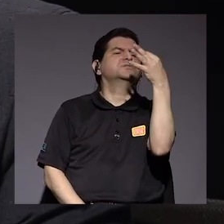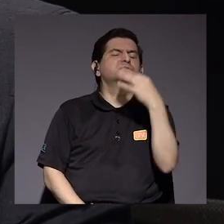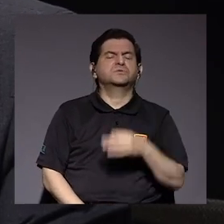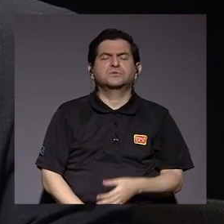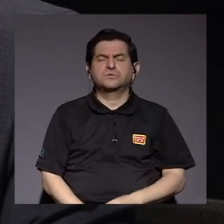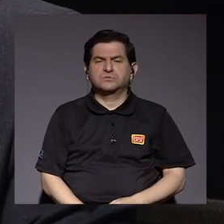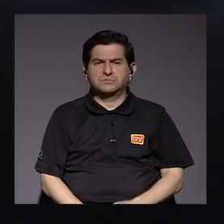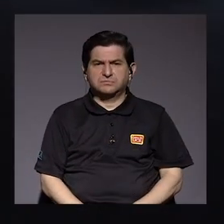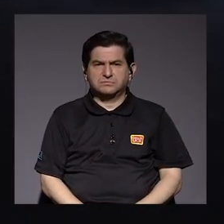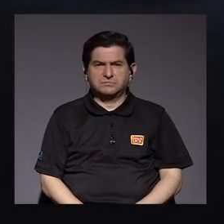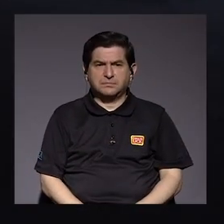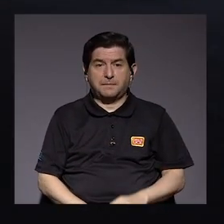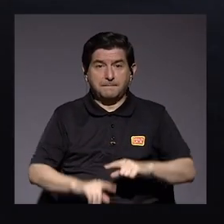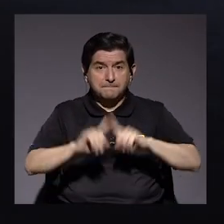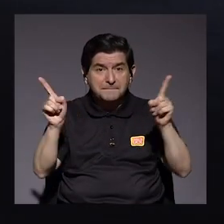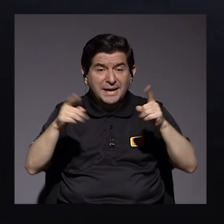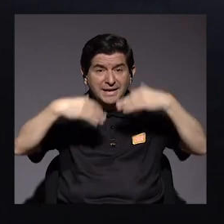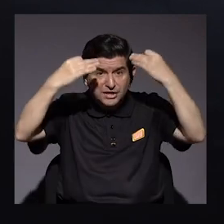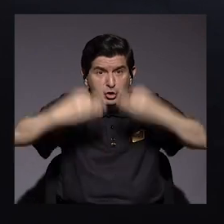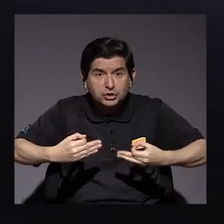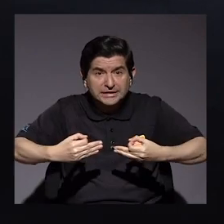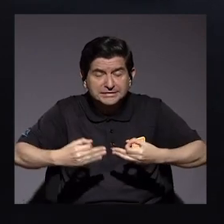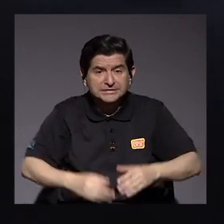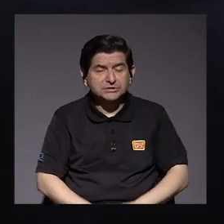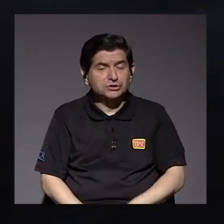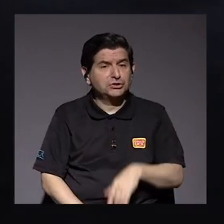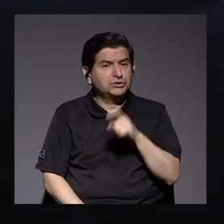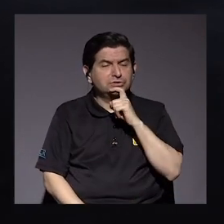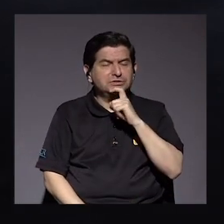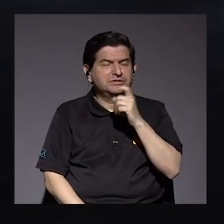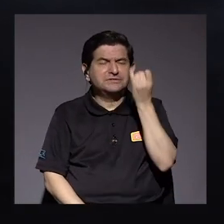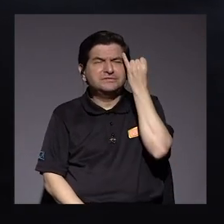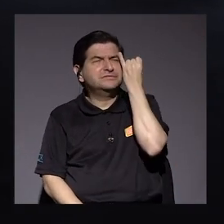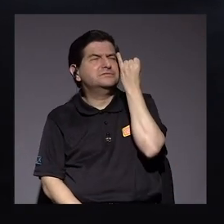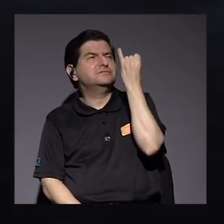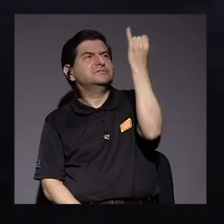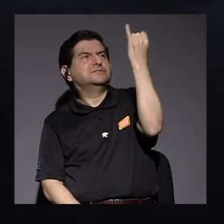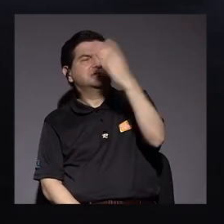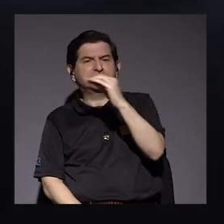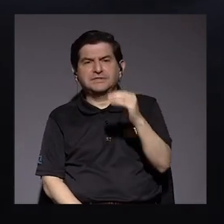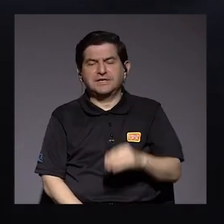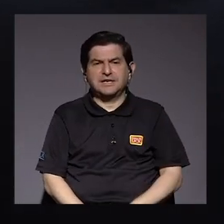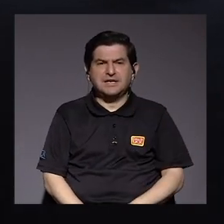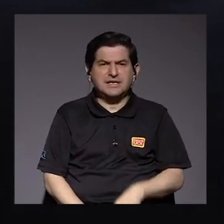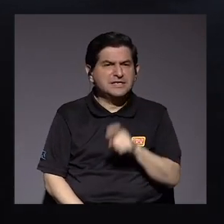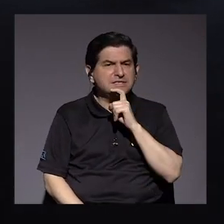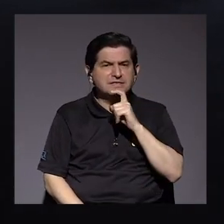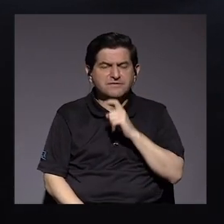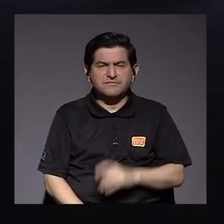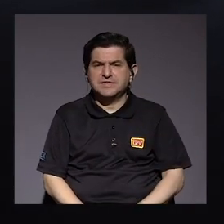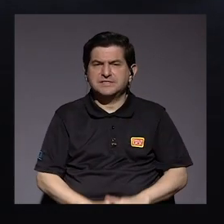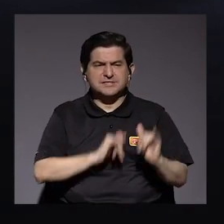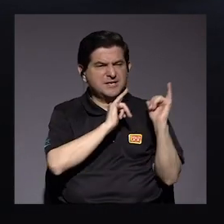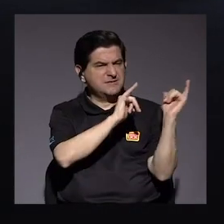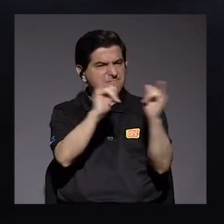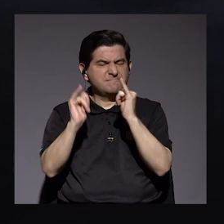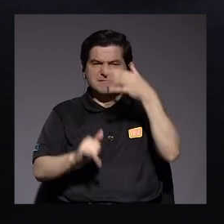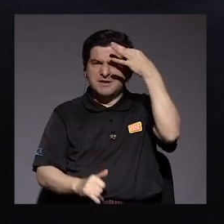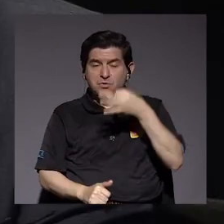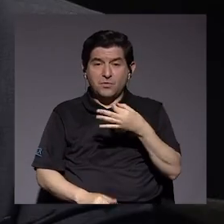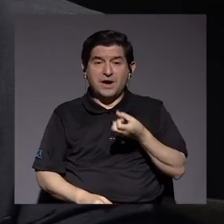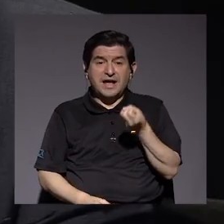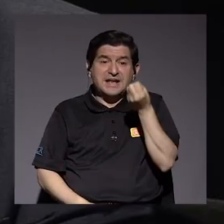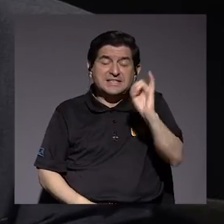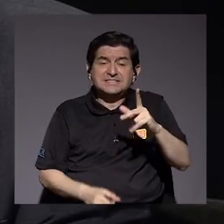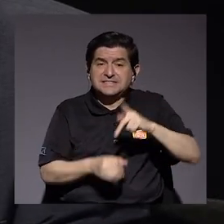estar pero las decisiones cuesta concebirlas y cuesta tener unidad de criterio